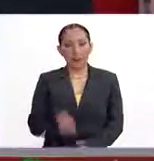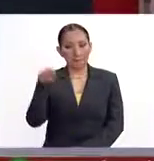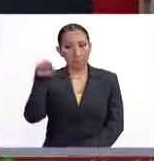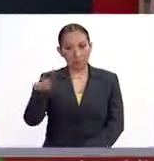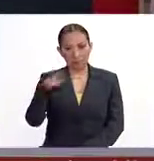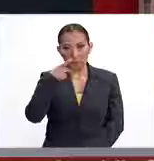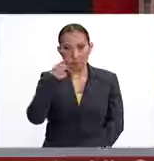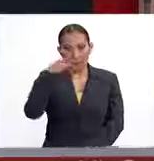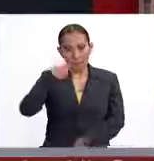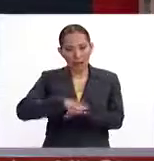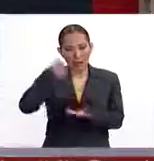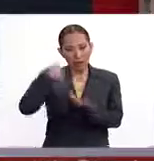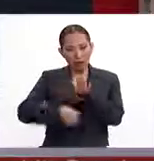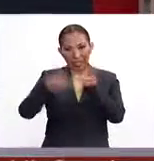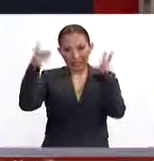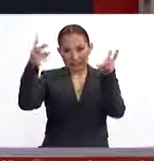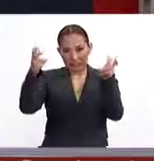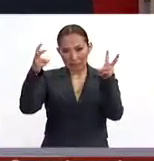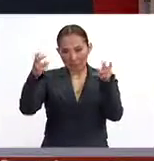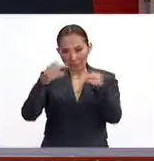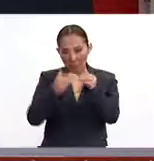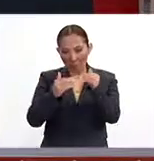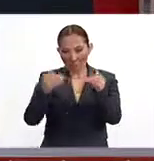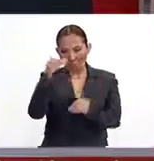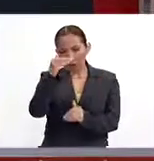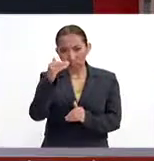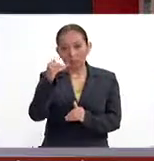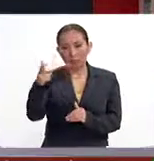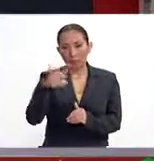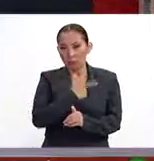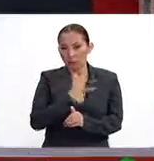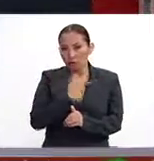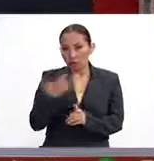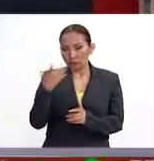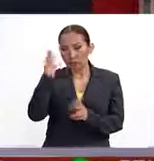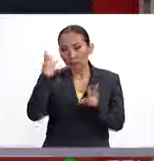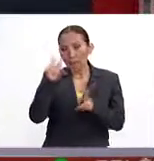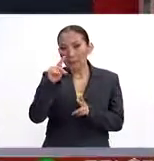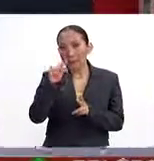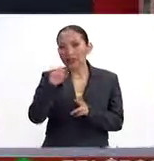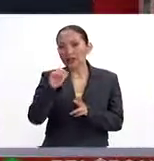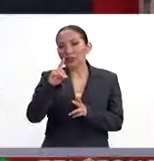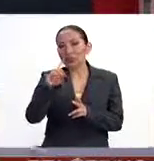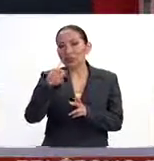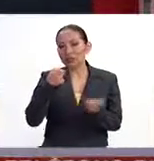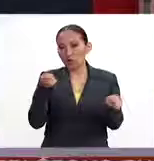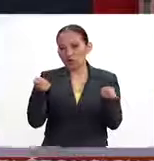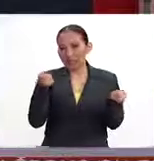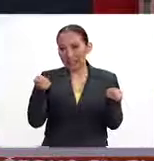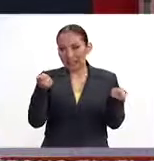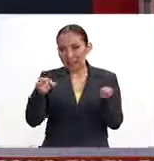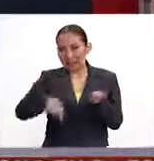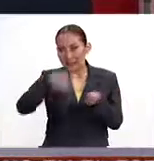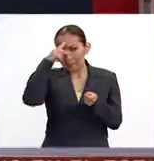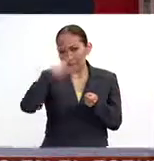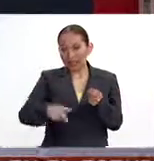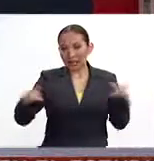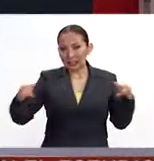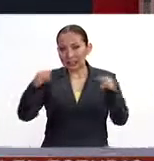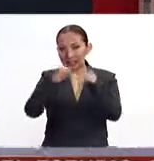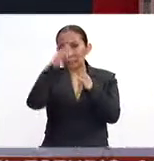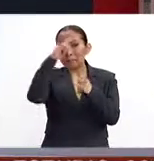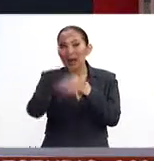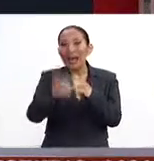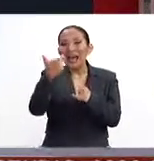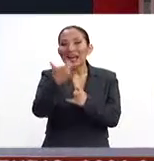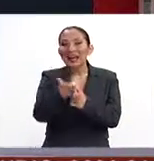Precisamente para profundizar sobre este índice, me da mucho gusto saludar a Patricia de Obeso, coordinadora en México del Instituto para